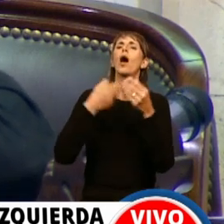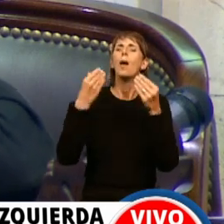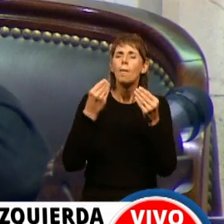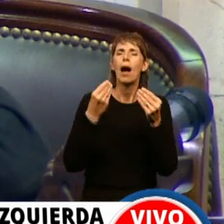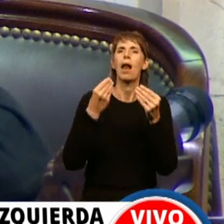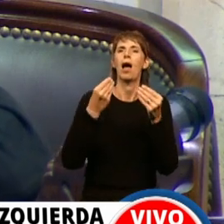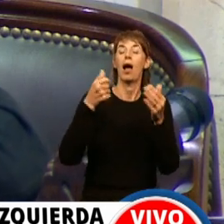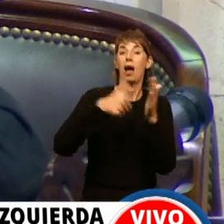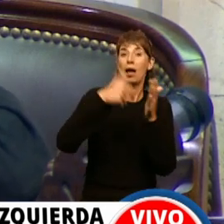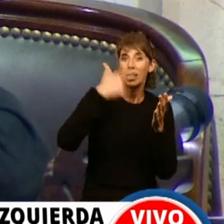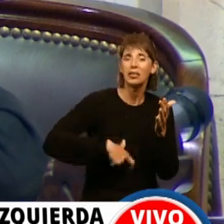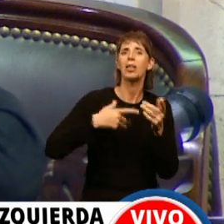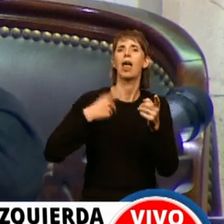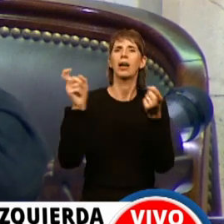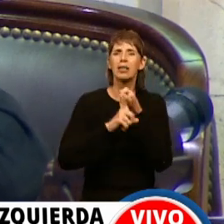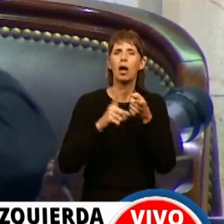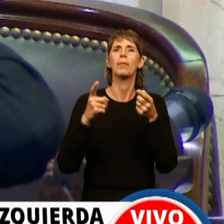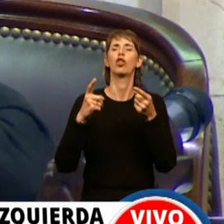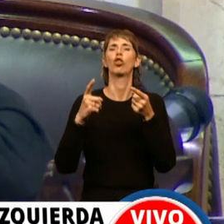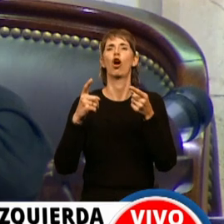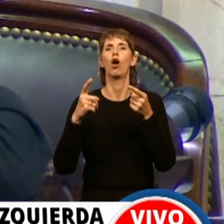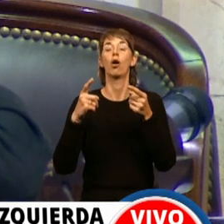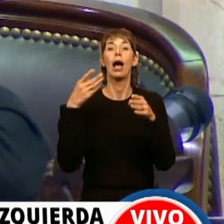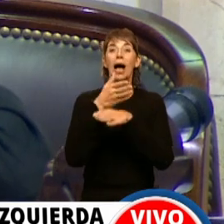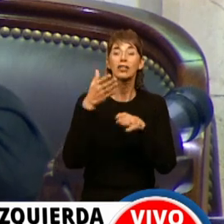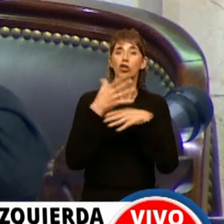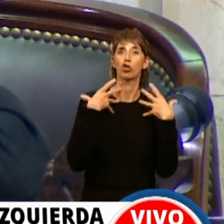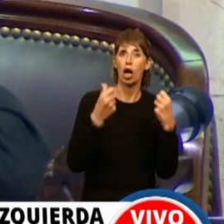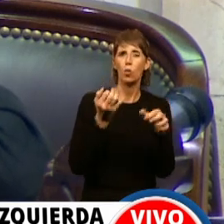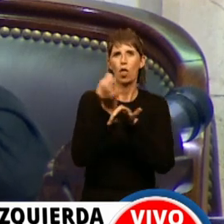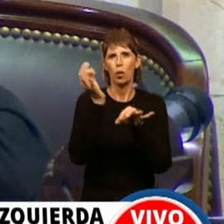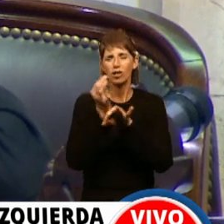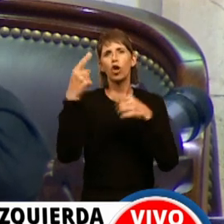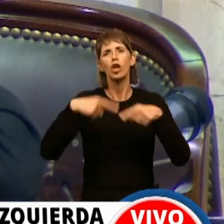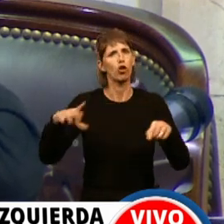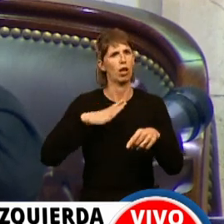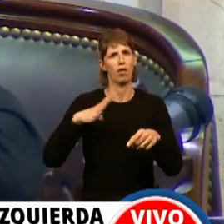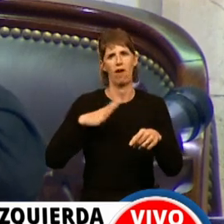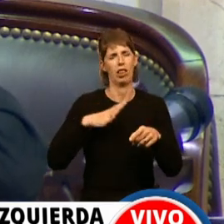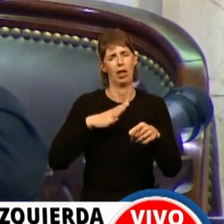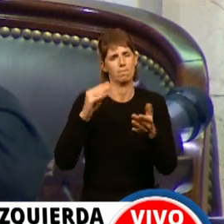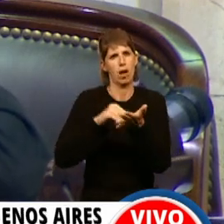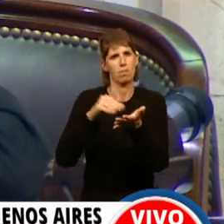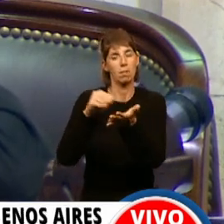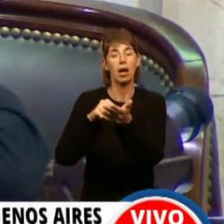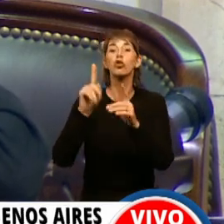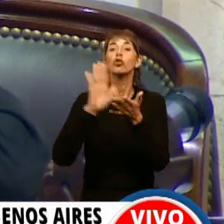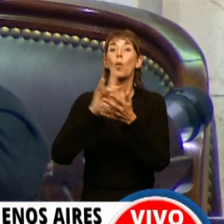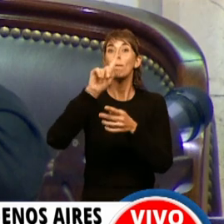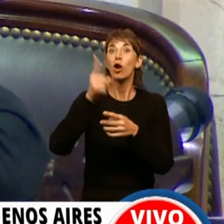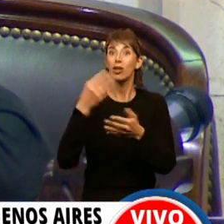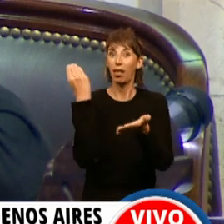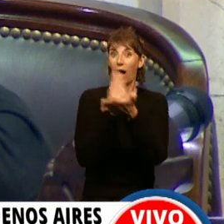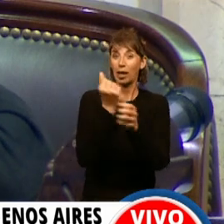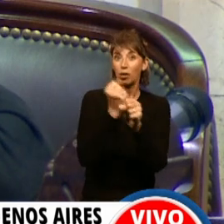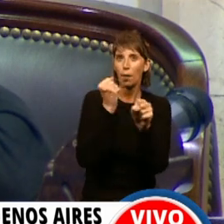matrimonios la del acceso a la salud o el acceso a la educación y también muchas que todavía está emprendiendo en pendientes del cupo sin duda es que